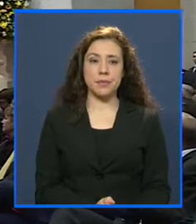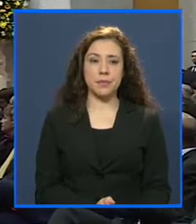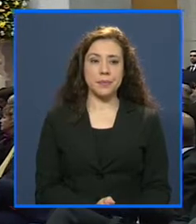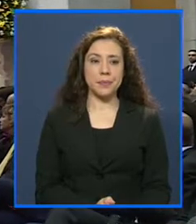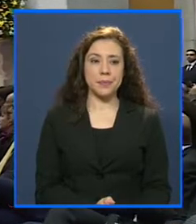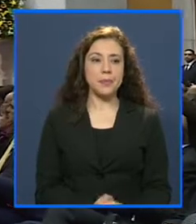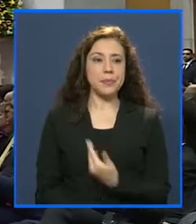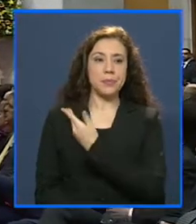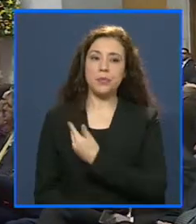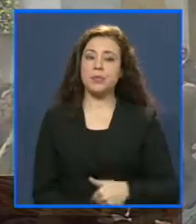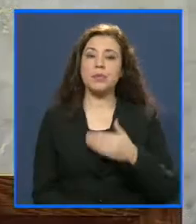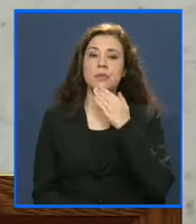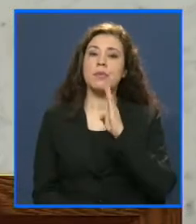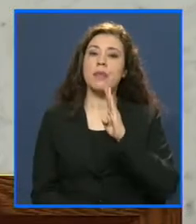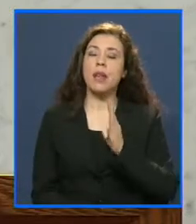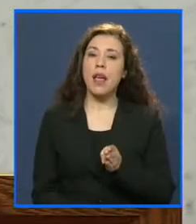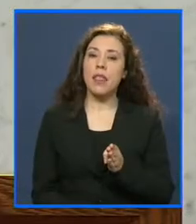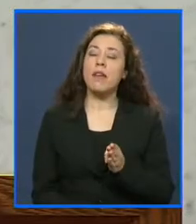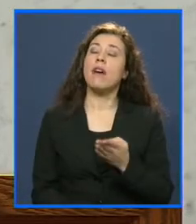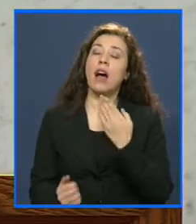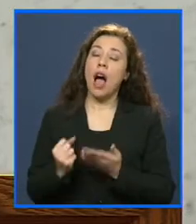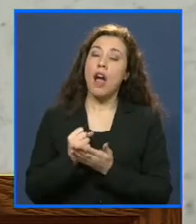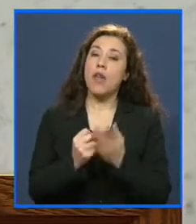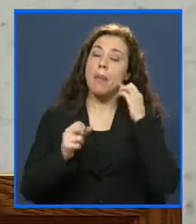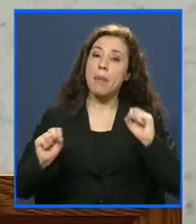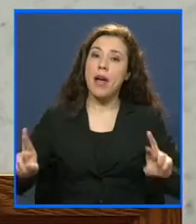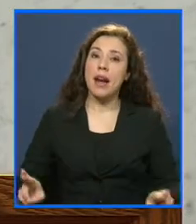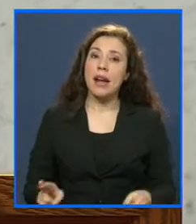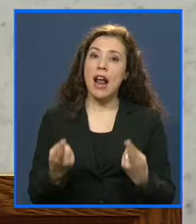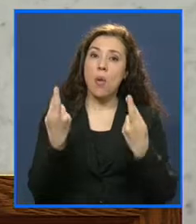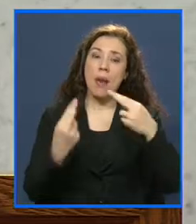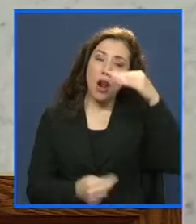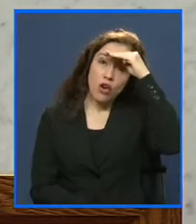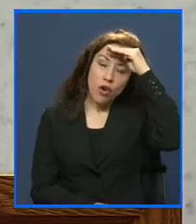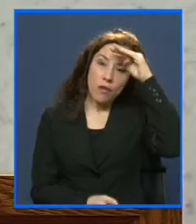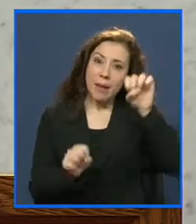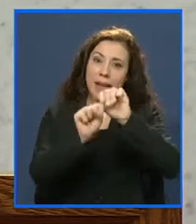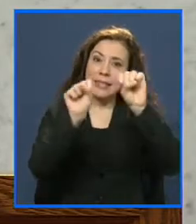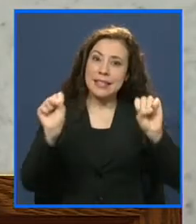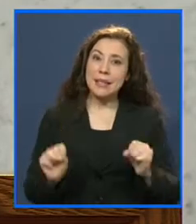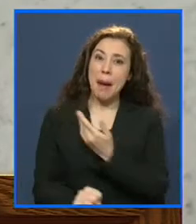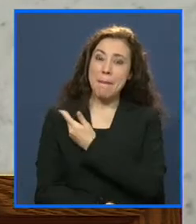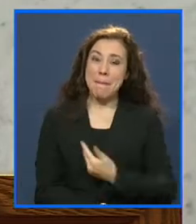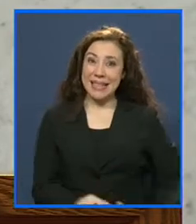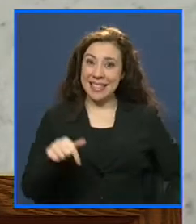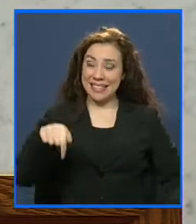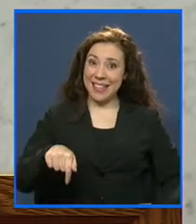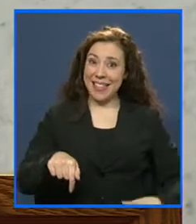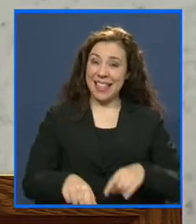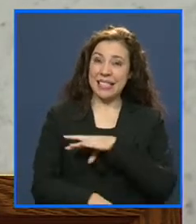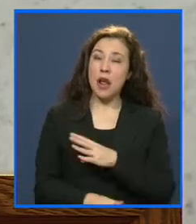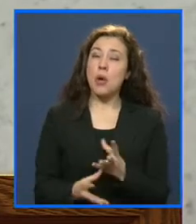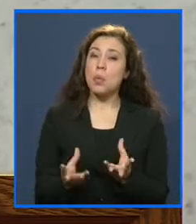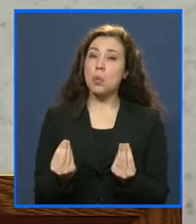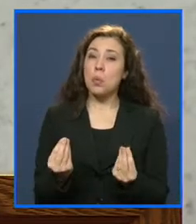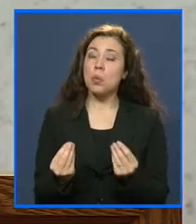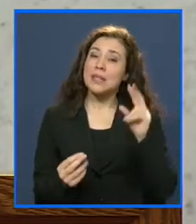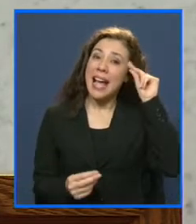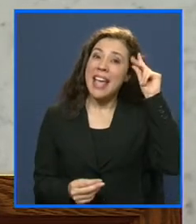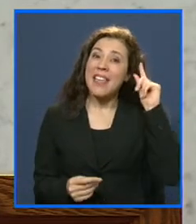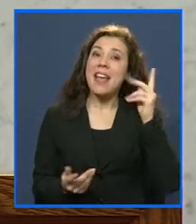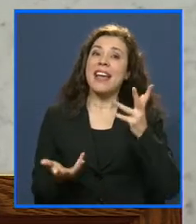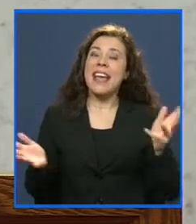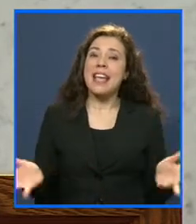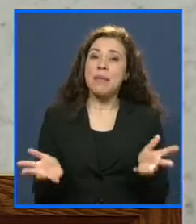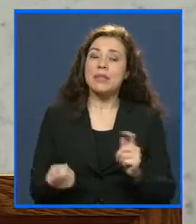el gobierno también debe poner de su parte para recuperar las confianzas en un sistema presidencialista como el chileno gran parte la iniciativa para impulsar